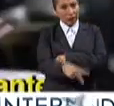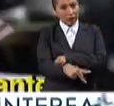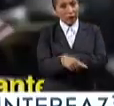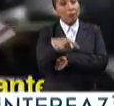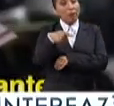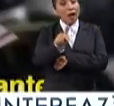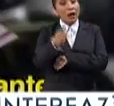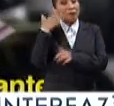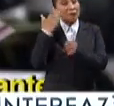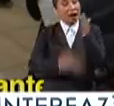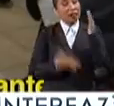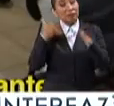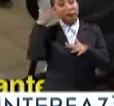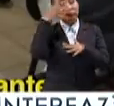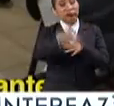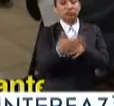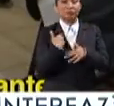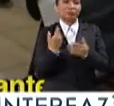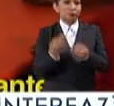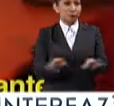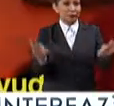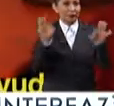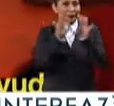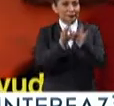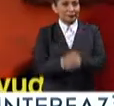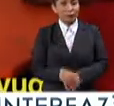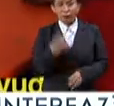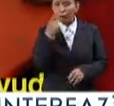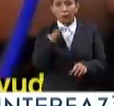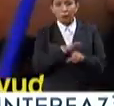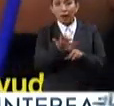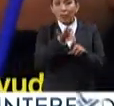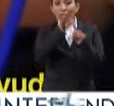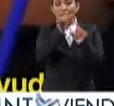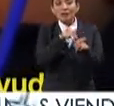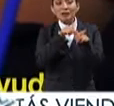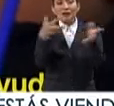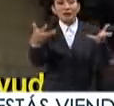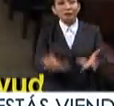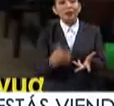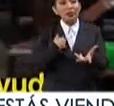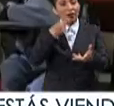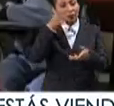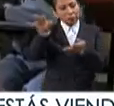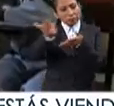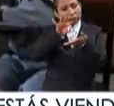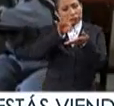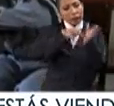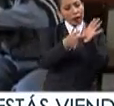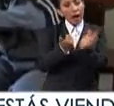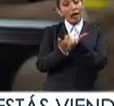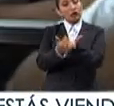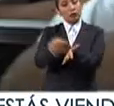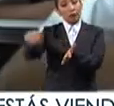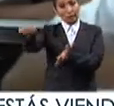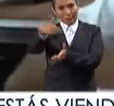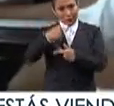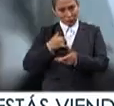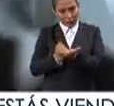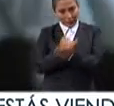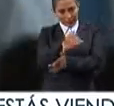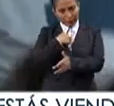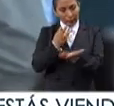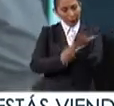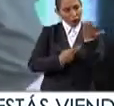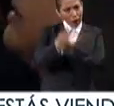pero los retos que tienen frente siguen siendo importantes uno de ellos es seguir generando indicadores que sirvan a los tomadores de decisiones